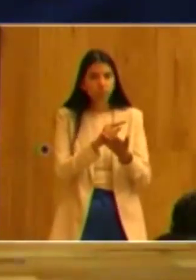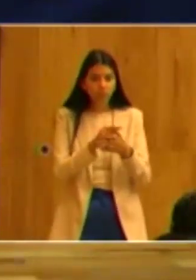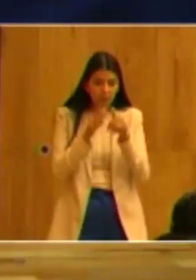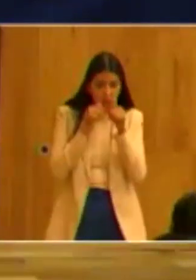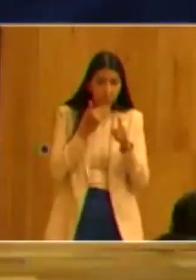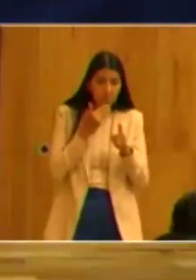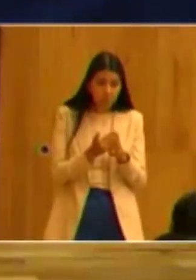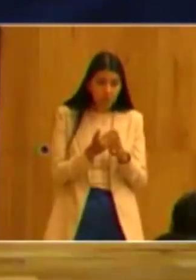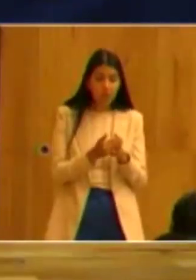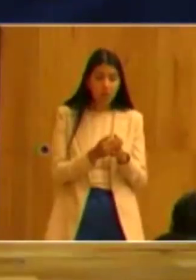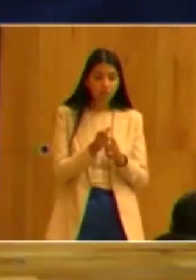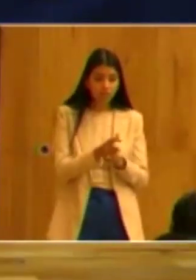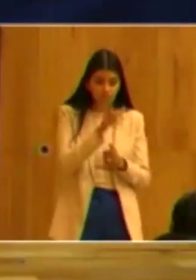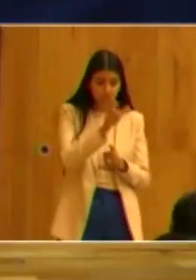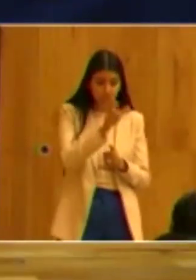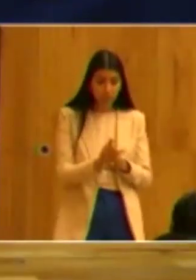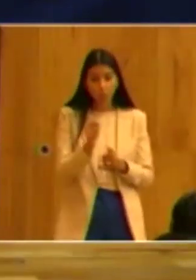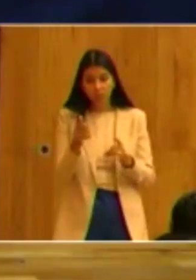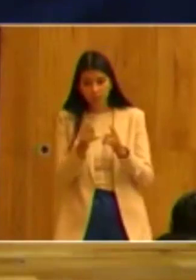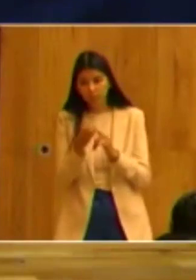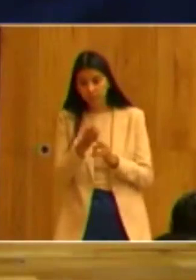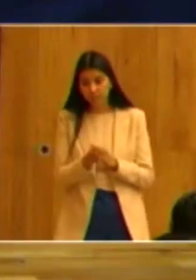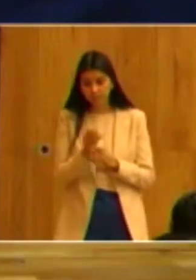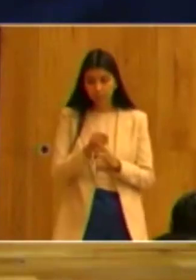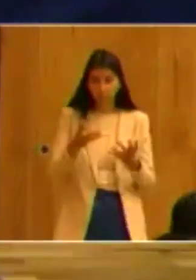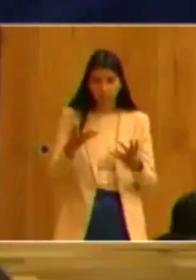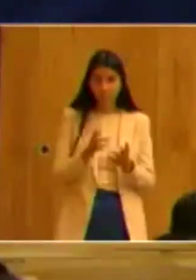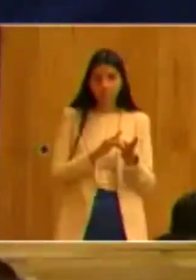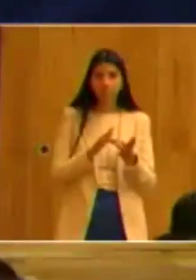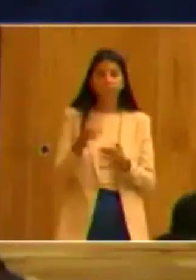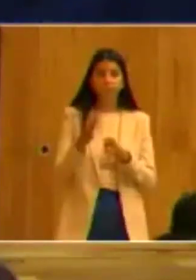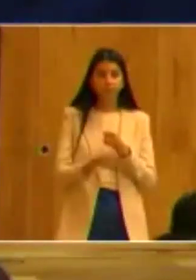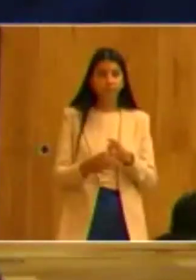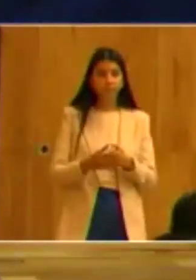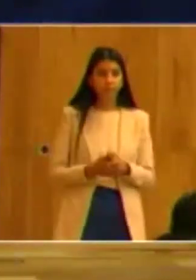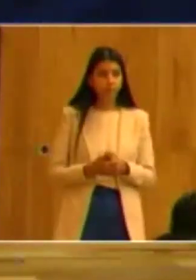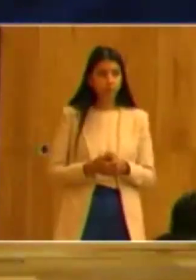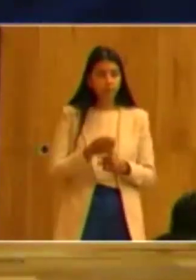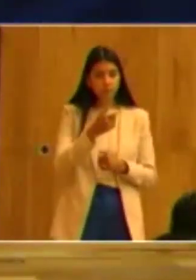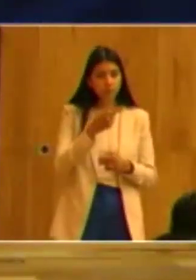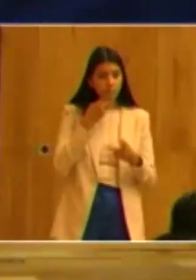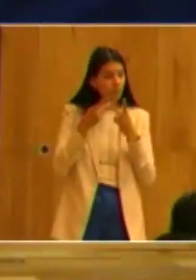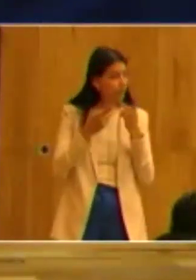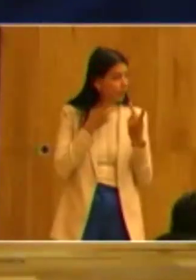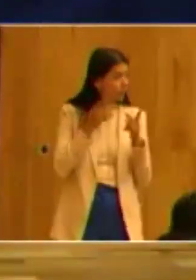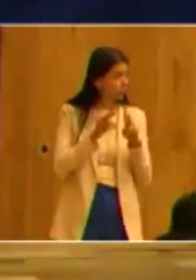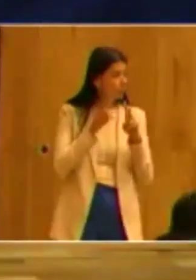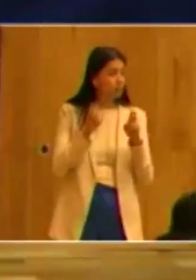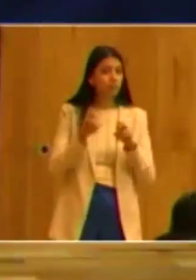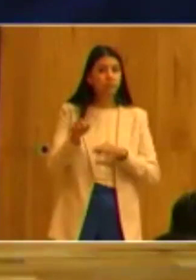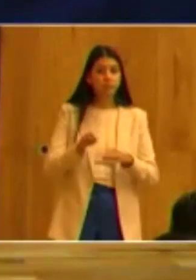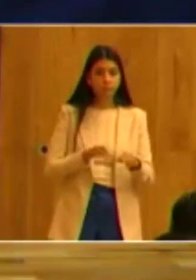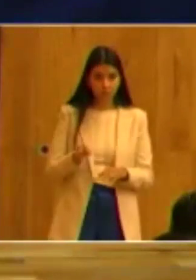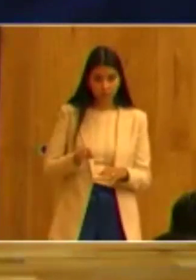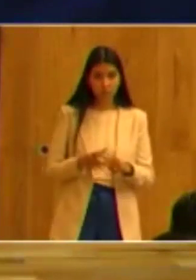haga. Gracias. Finalmente, bueno, abono un poquito más. En materia laboral,